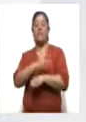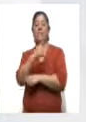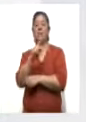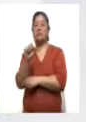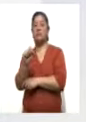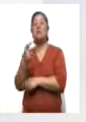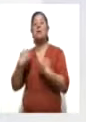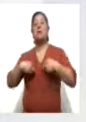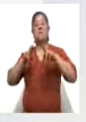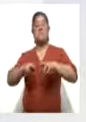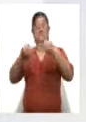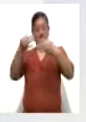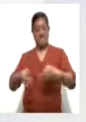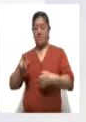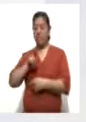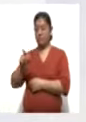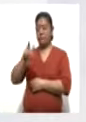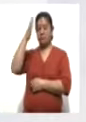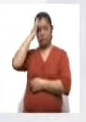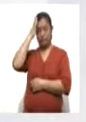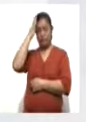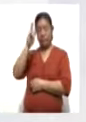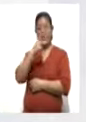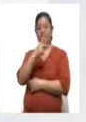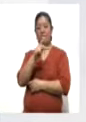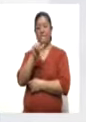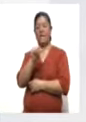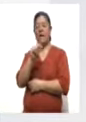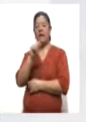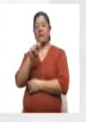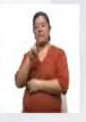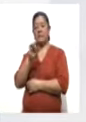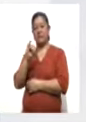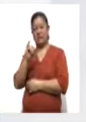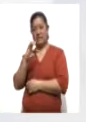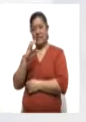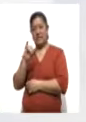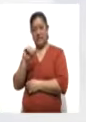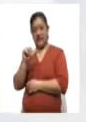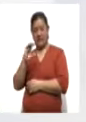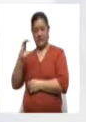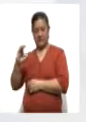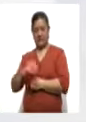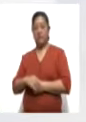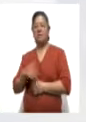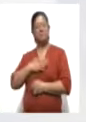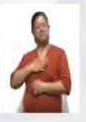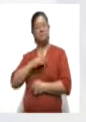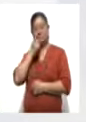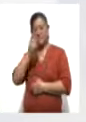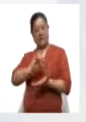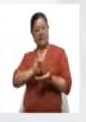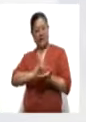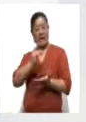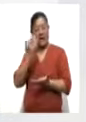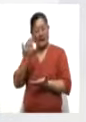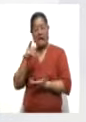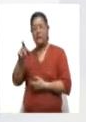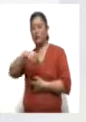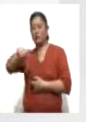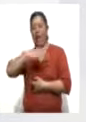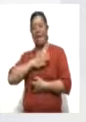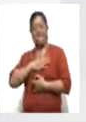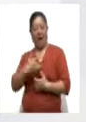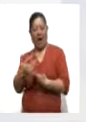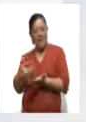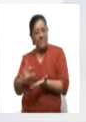bien representados por su dirigente Patricia Centeno, y a quienes agradezco el cariño con el que me cobijaron desde el primer momento, todo su